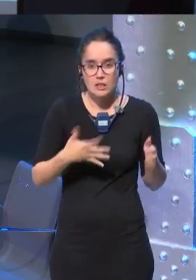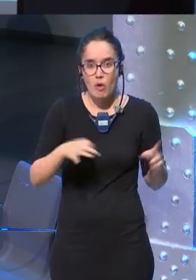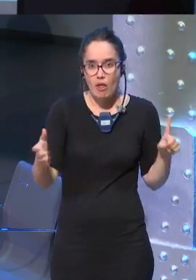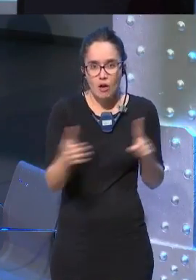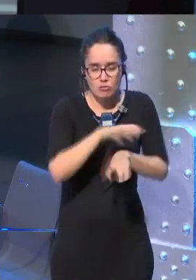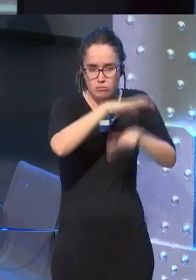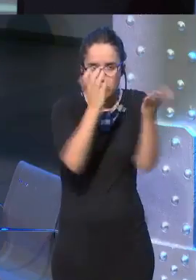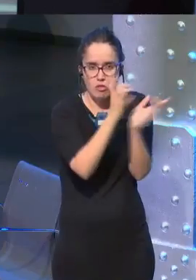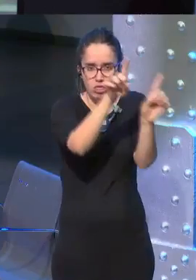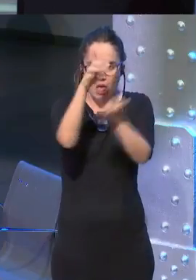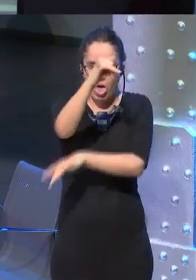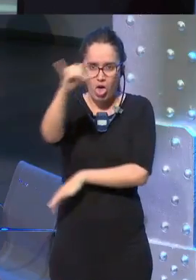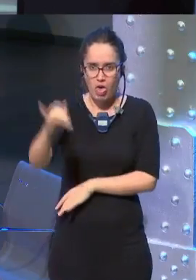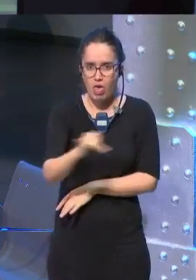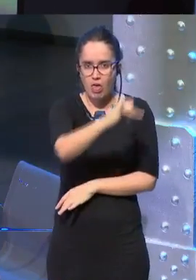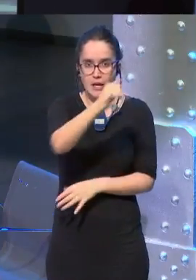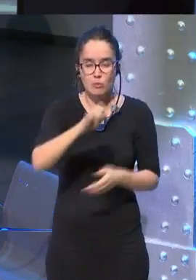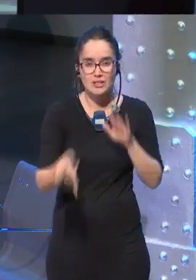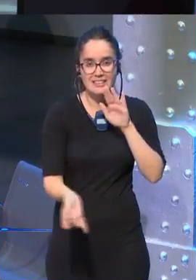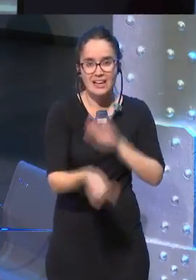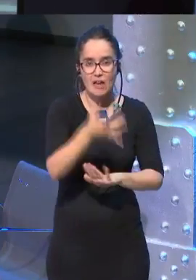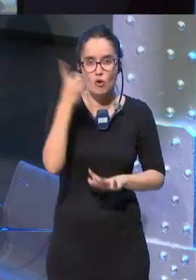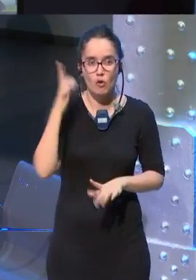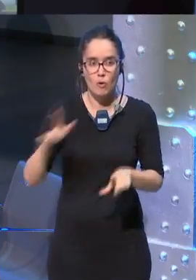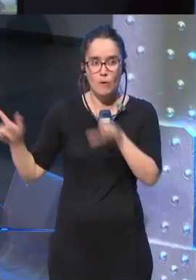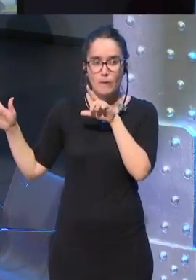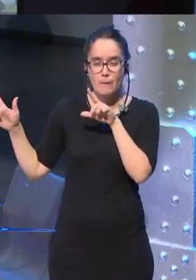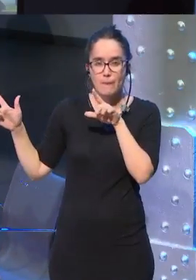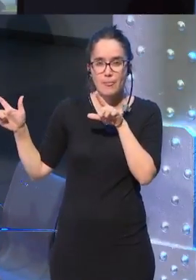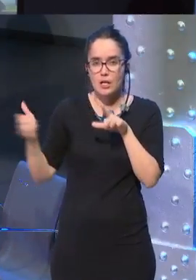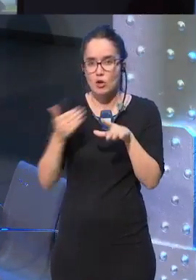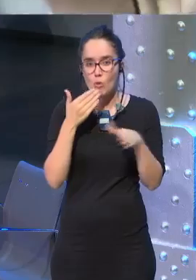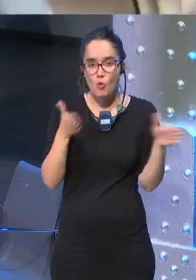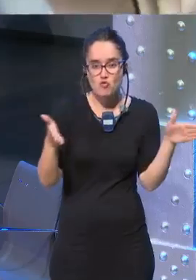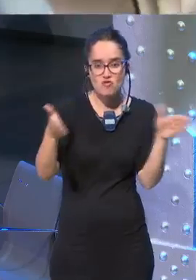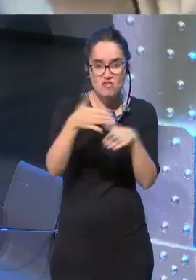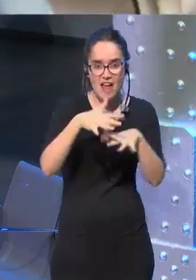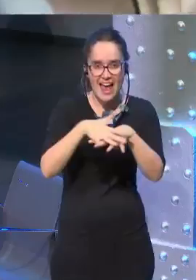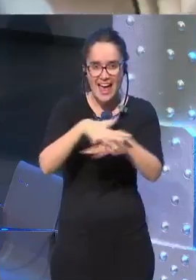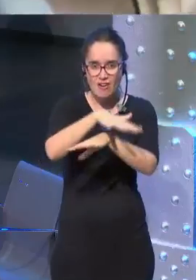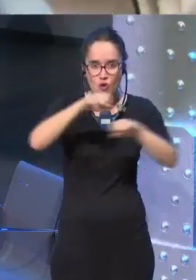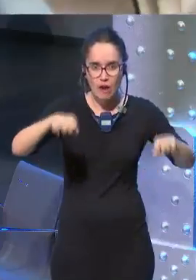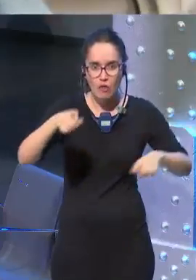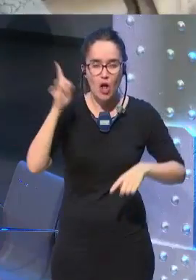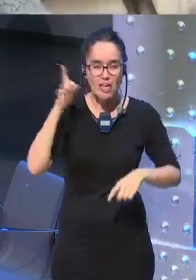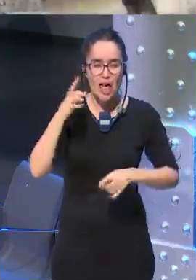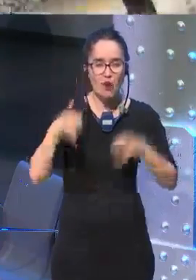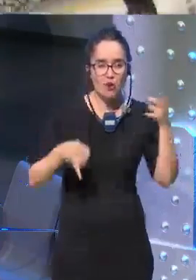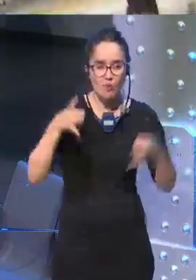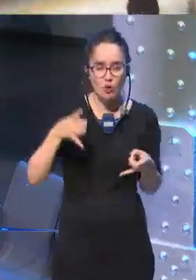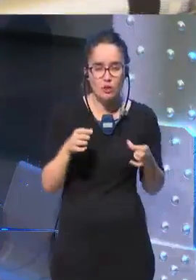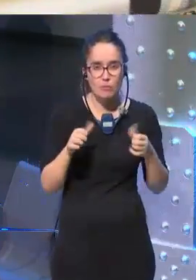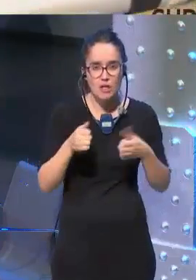encontrar por todo el planeta, y hemos creado esta especie de encofrado. El robot